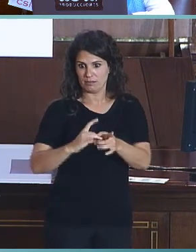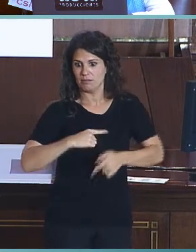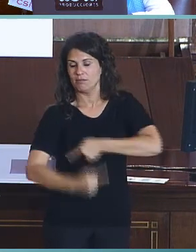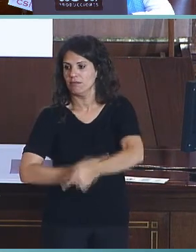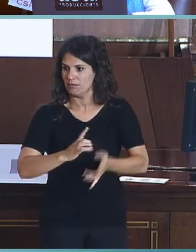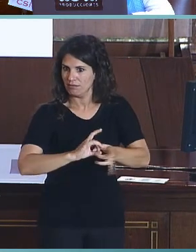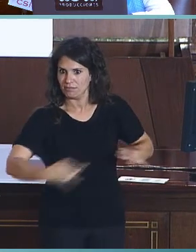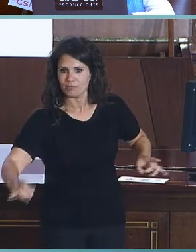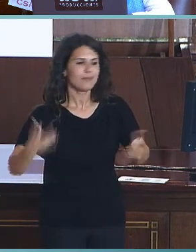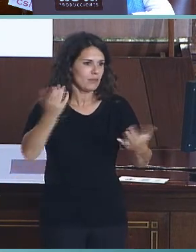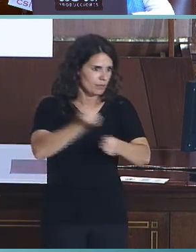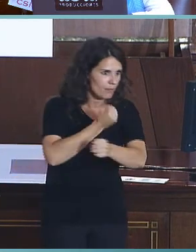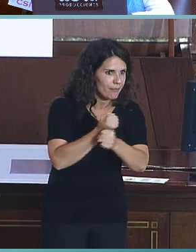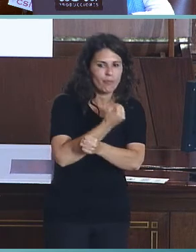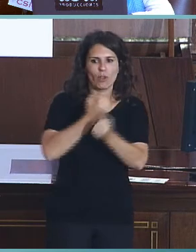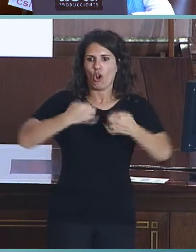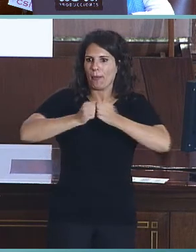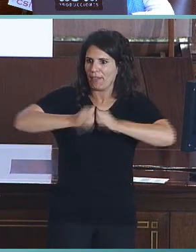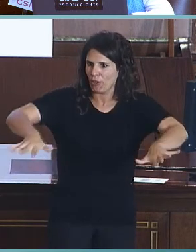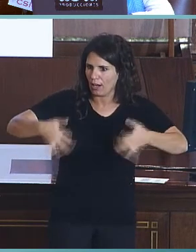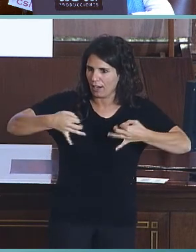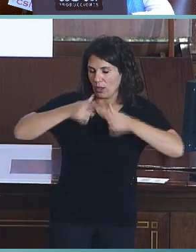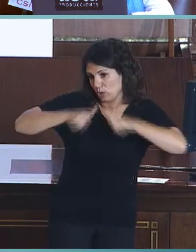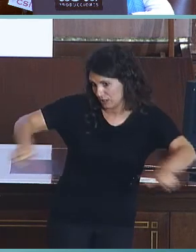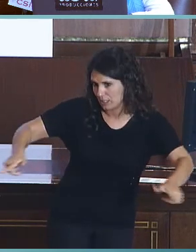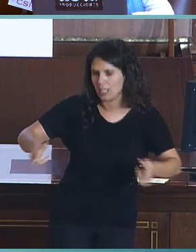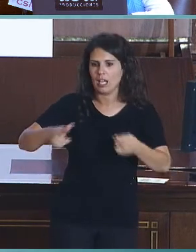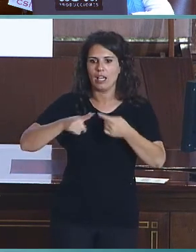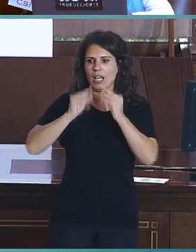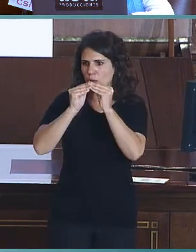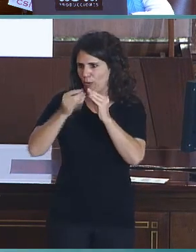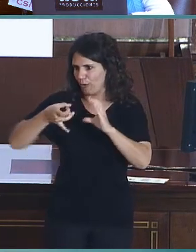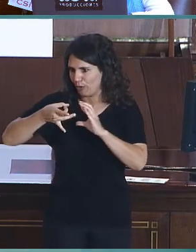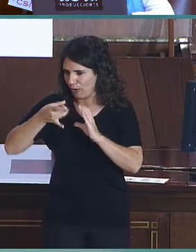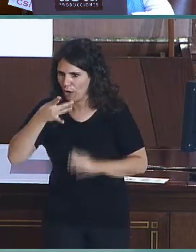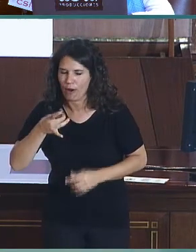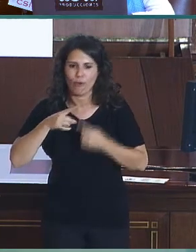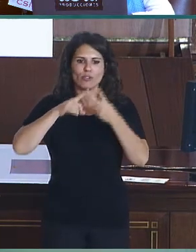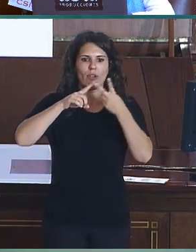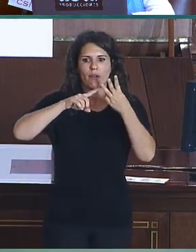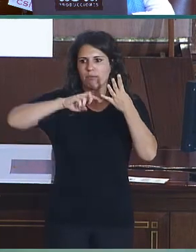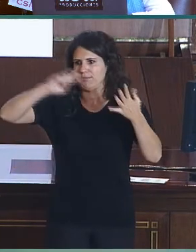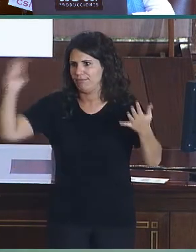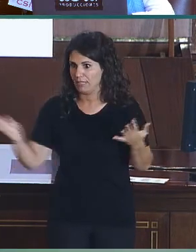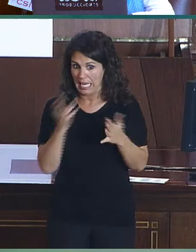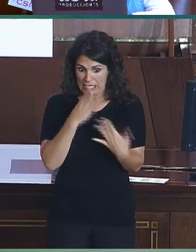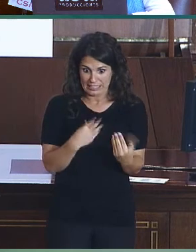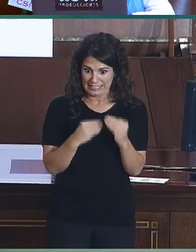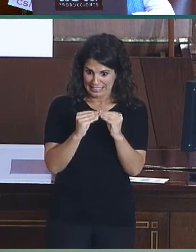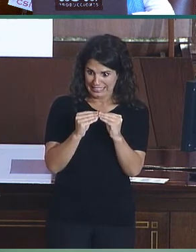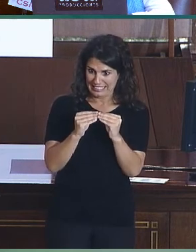trabajo de normalización lingüística, de elaboración de diccionarios que también se está haciendo